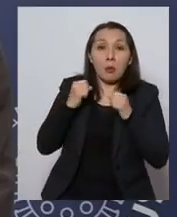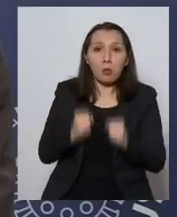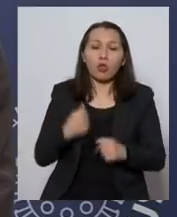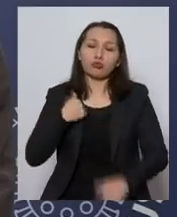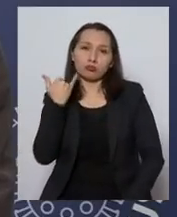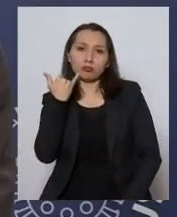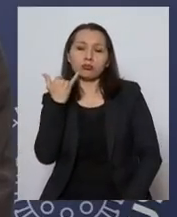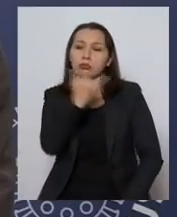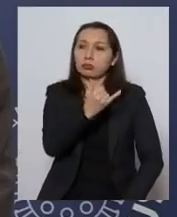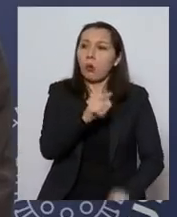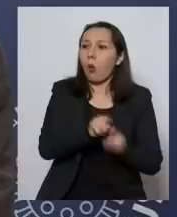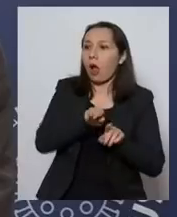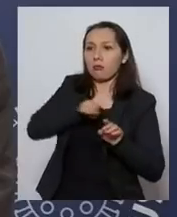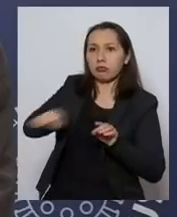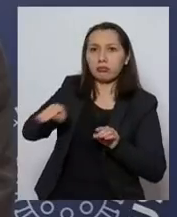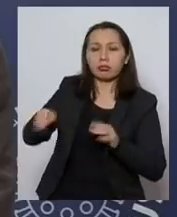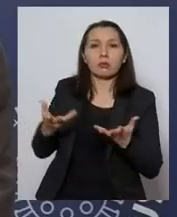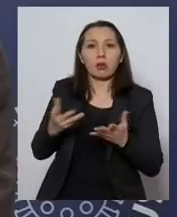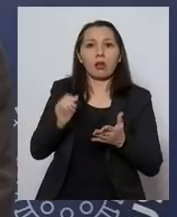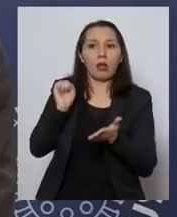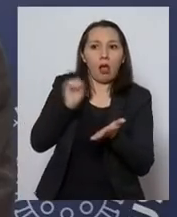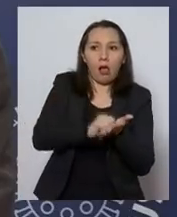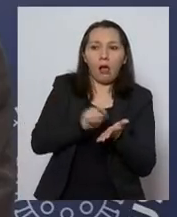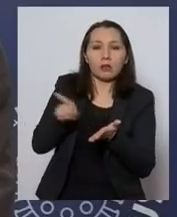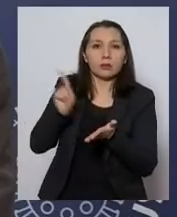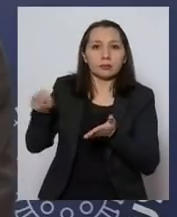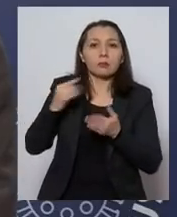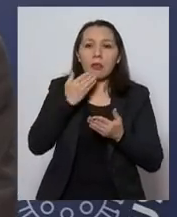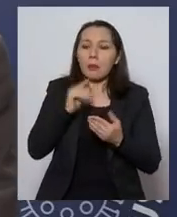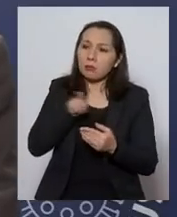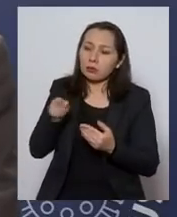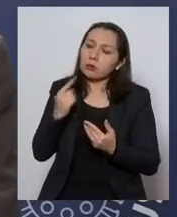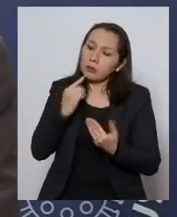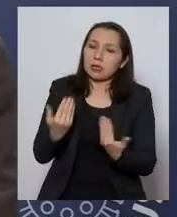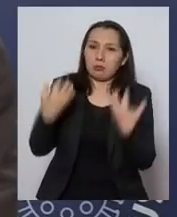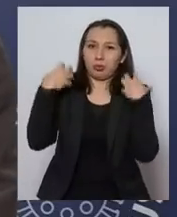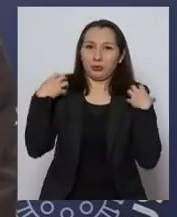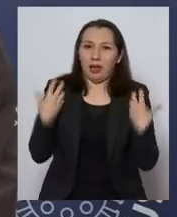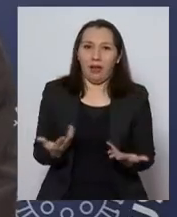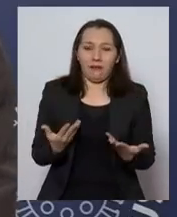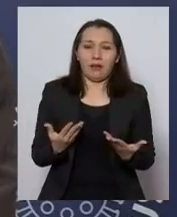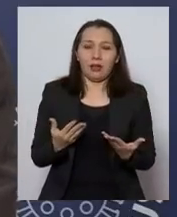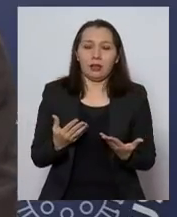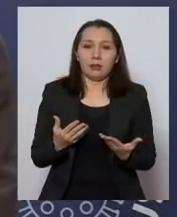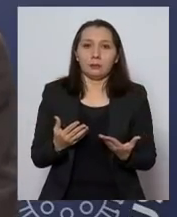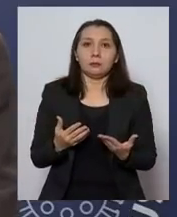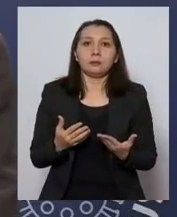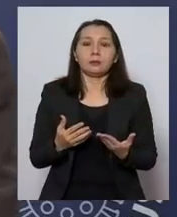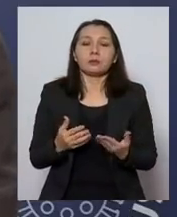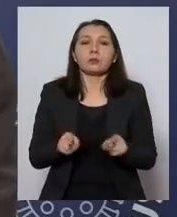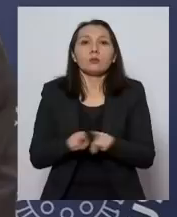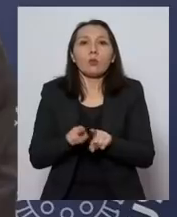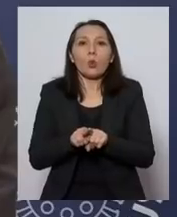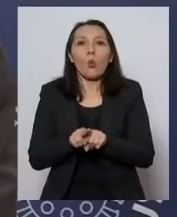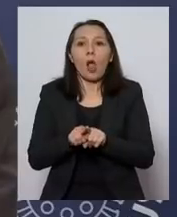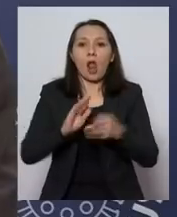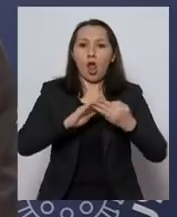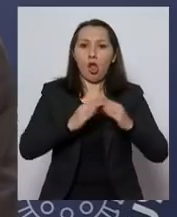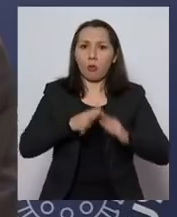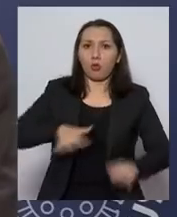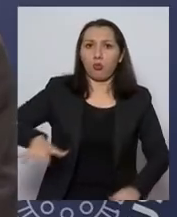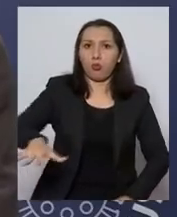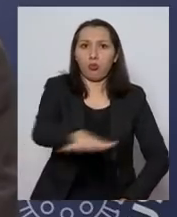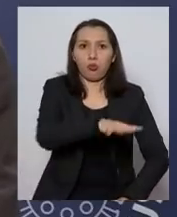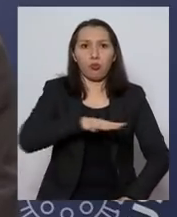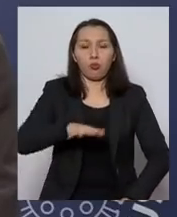llamar la atención también en esta corresponsabilidad de, como una comunidad que